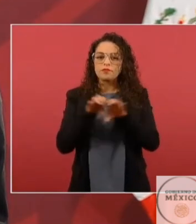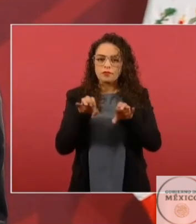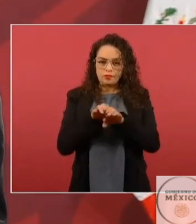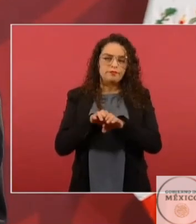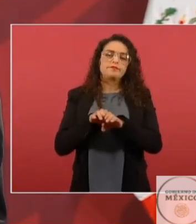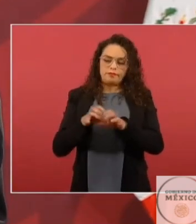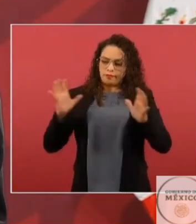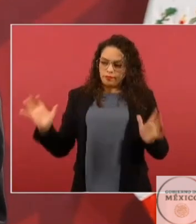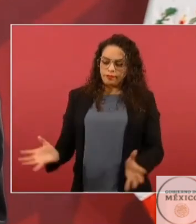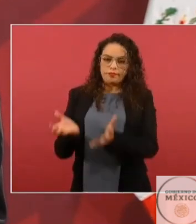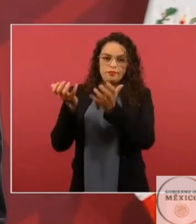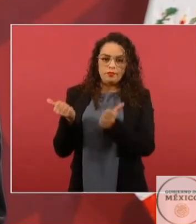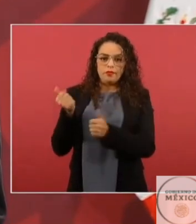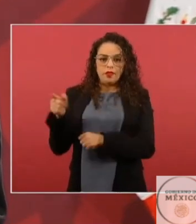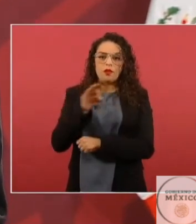médicos cubanos,